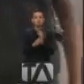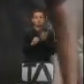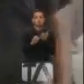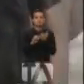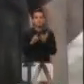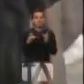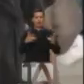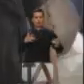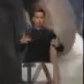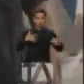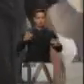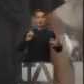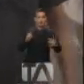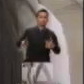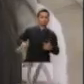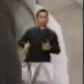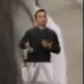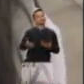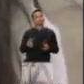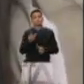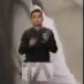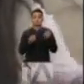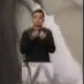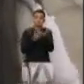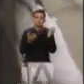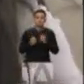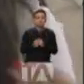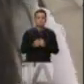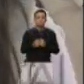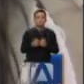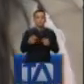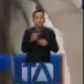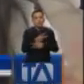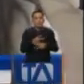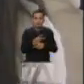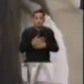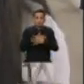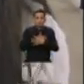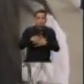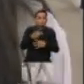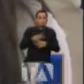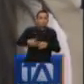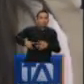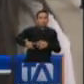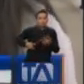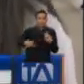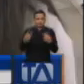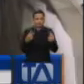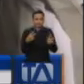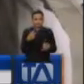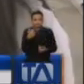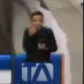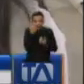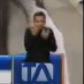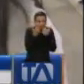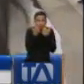que corroboran algunas ciudadanas. Que estar cuidando de las partes de atrás, de adelante y cómo lo miran, y es muy incómodo.